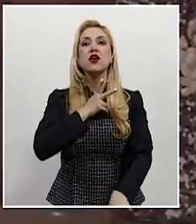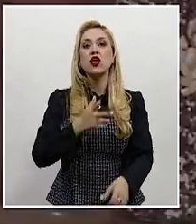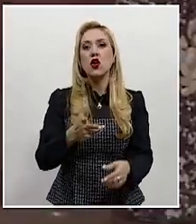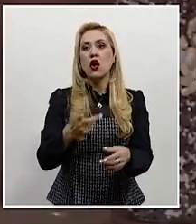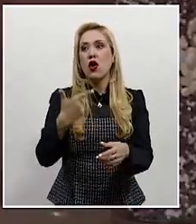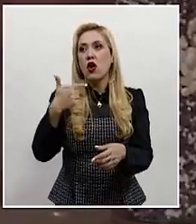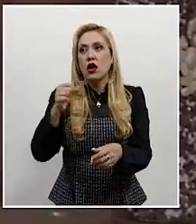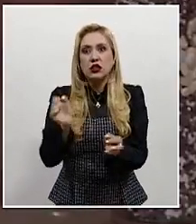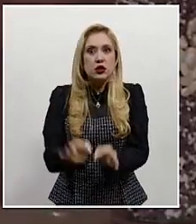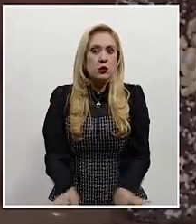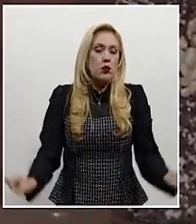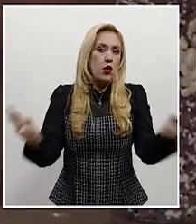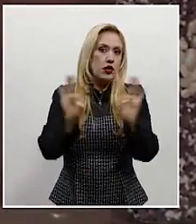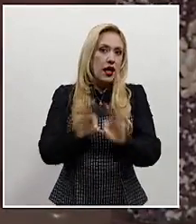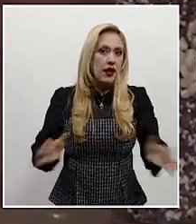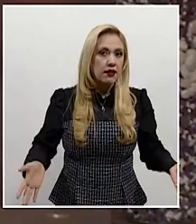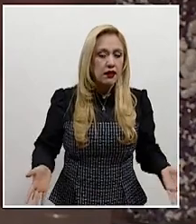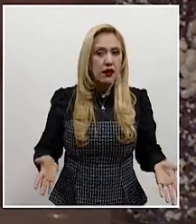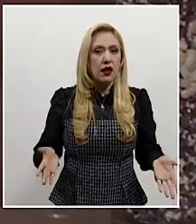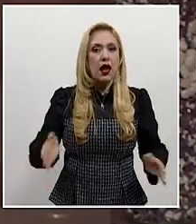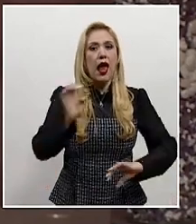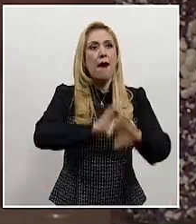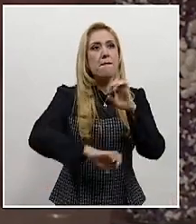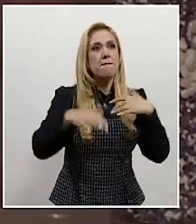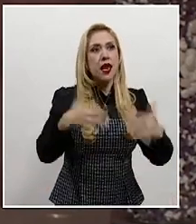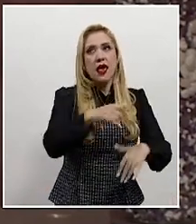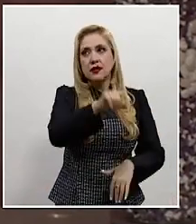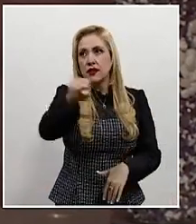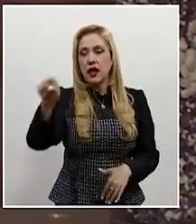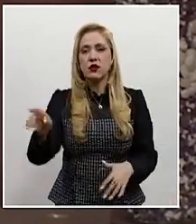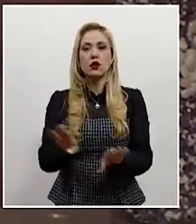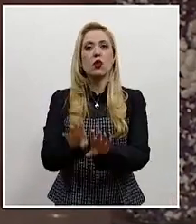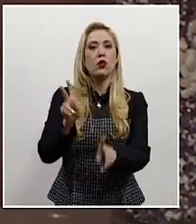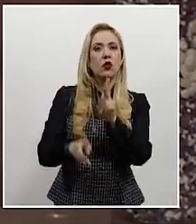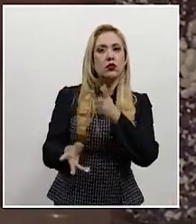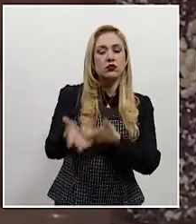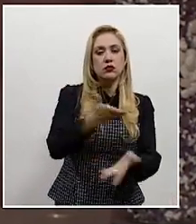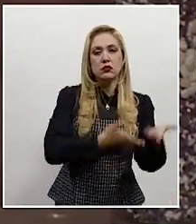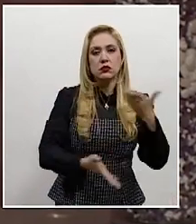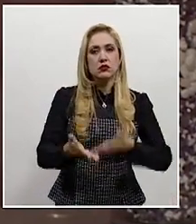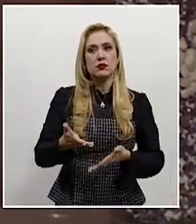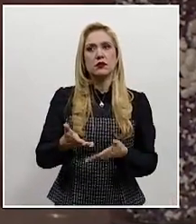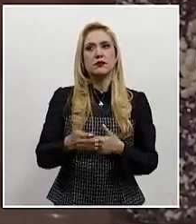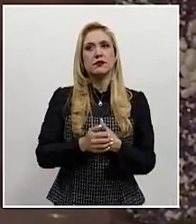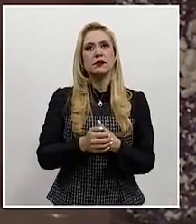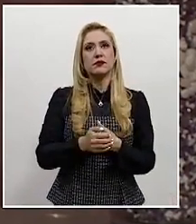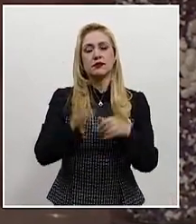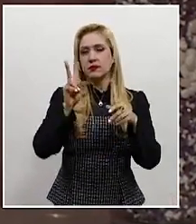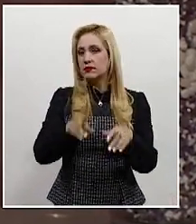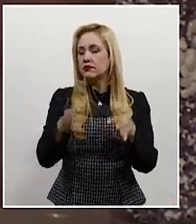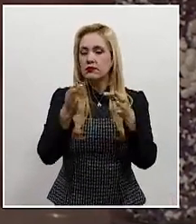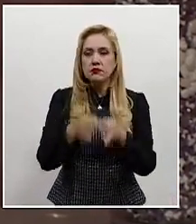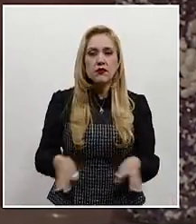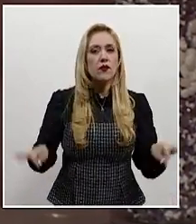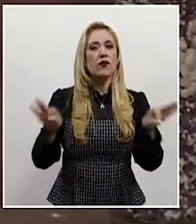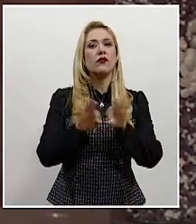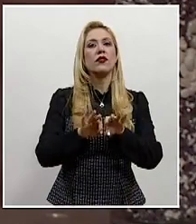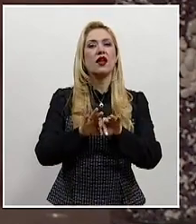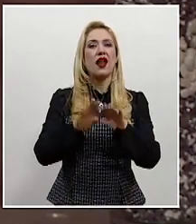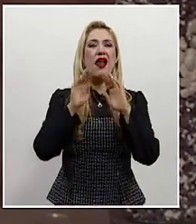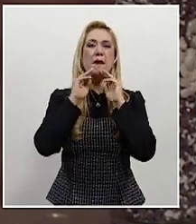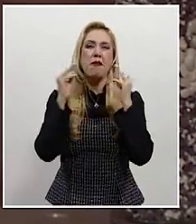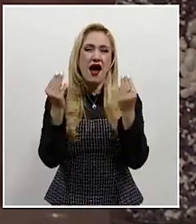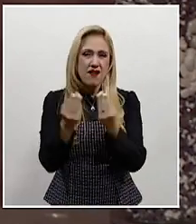en cualquier empresa. Y hemos avanzado muchísimo, lo que platicaba Luisa, muy importante, el tema de la mafia de